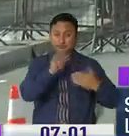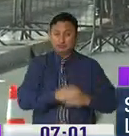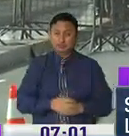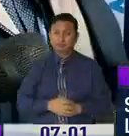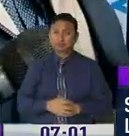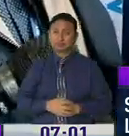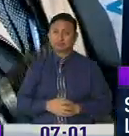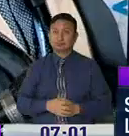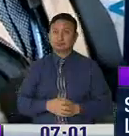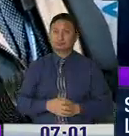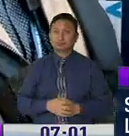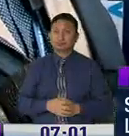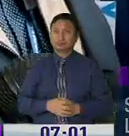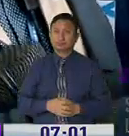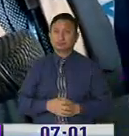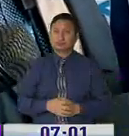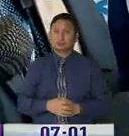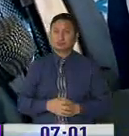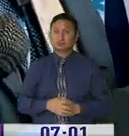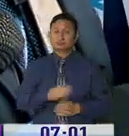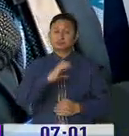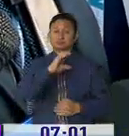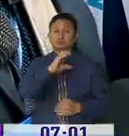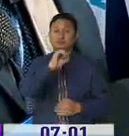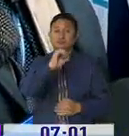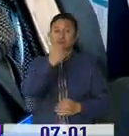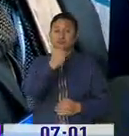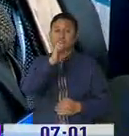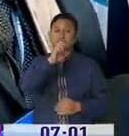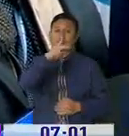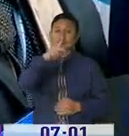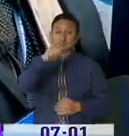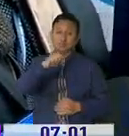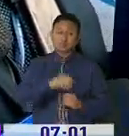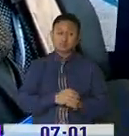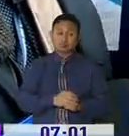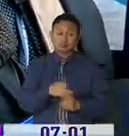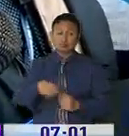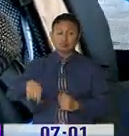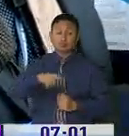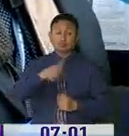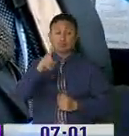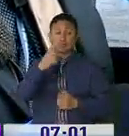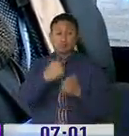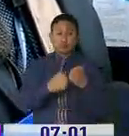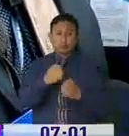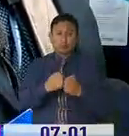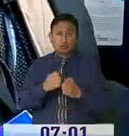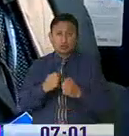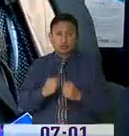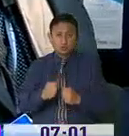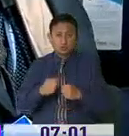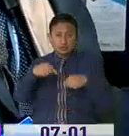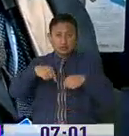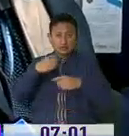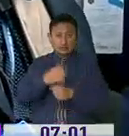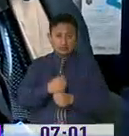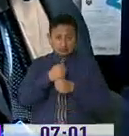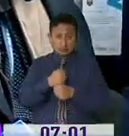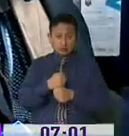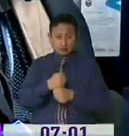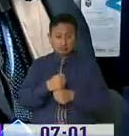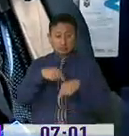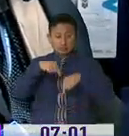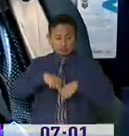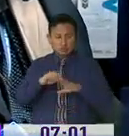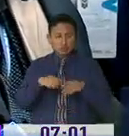En el COSEP hemos analizado a profundidad uno de los problemas más serios en materia de seguridad y un plan específico para